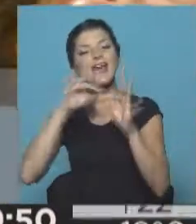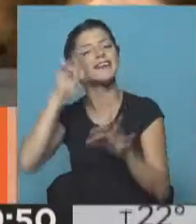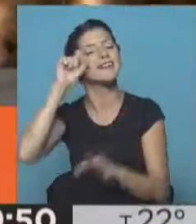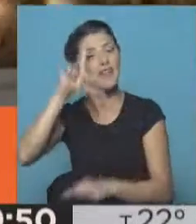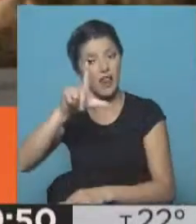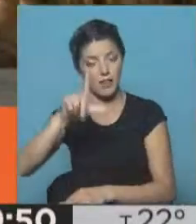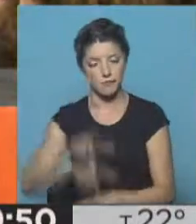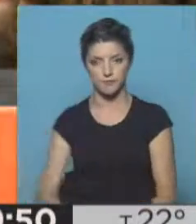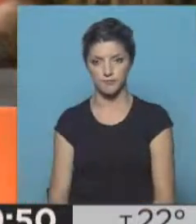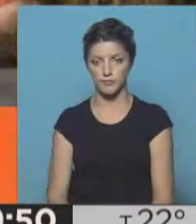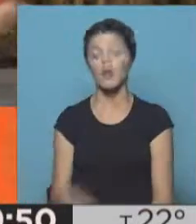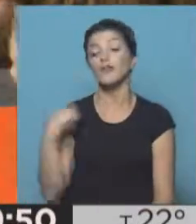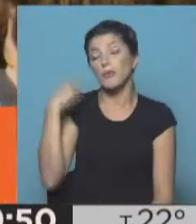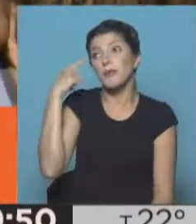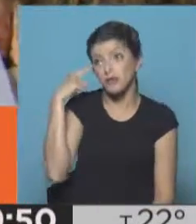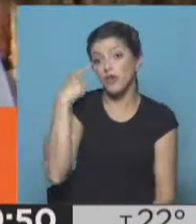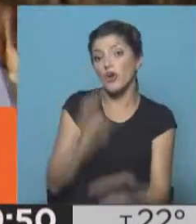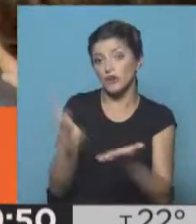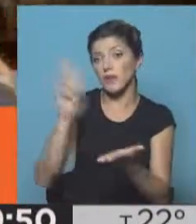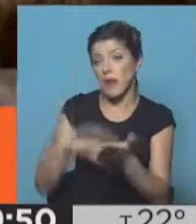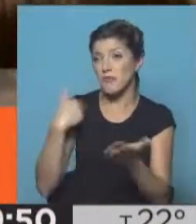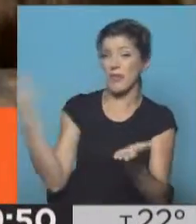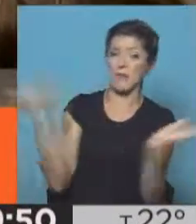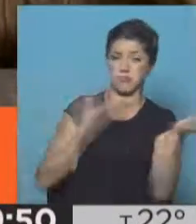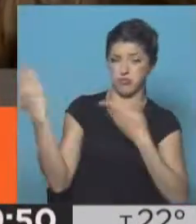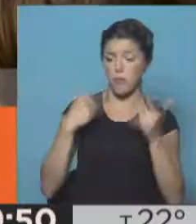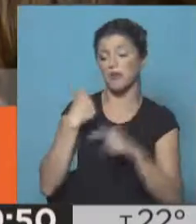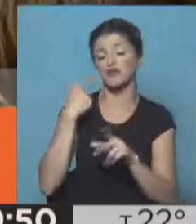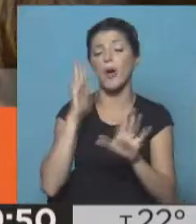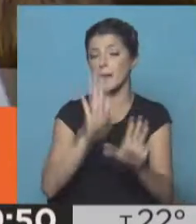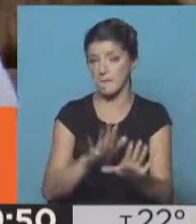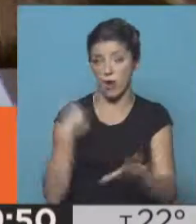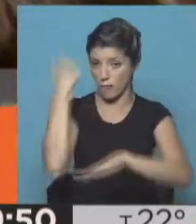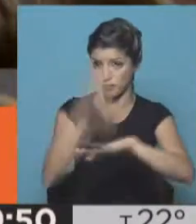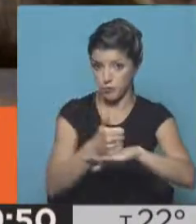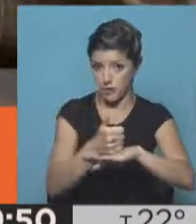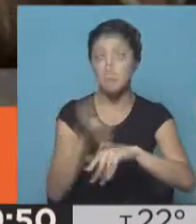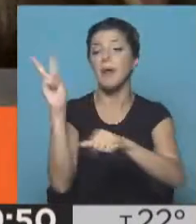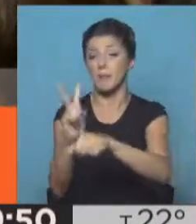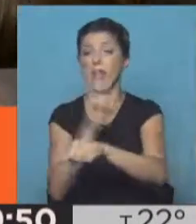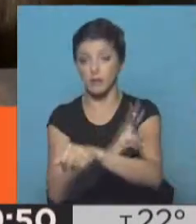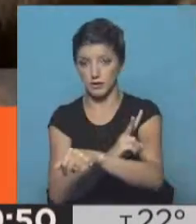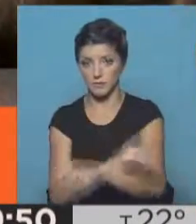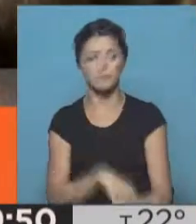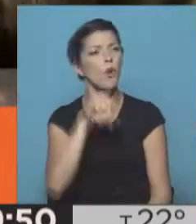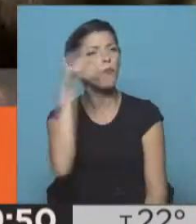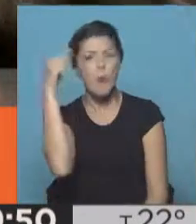puede pasar otra vez y bueno, por eso estoy acá, para que no vuelva a pasar conmigo ni con ningún chico más.